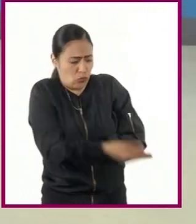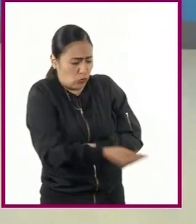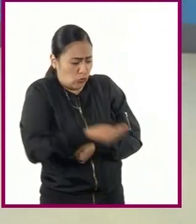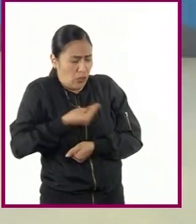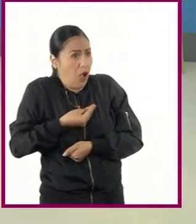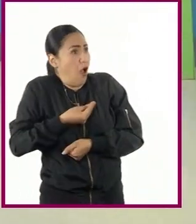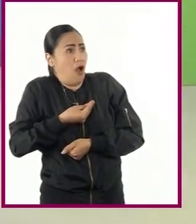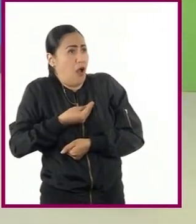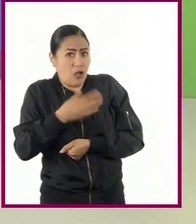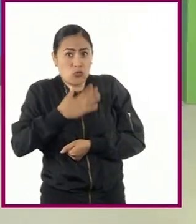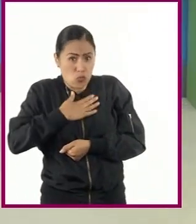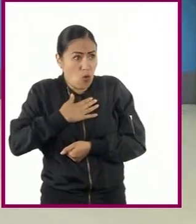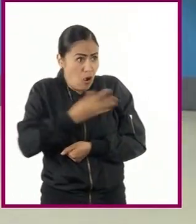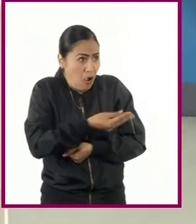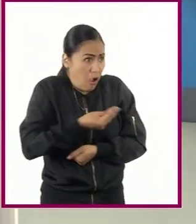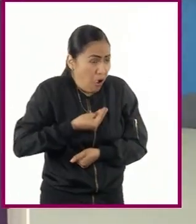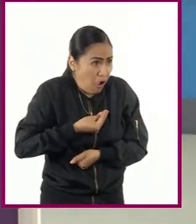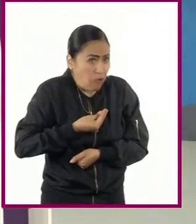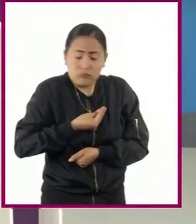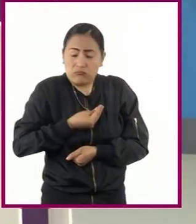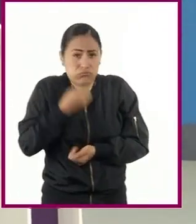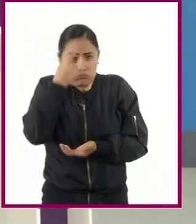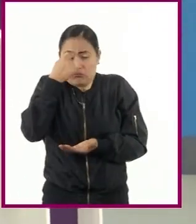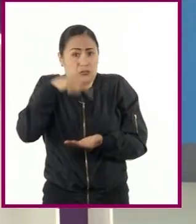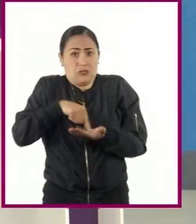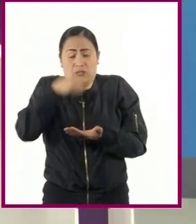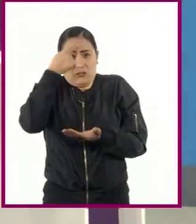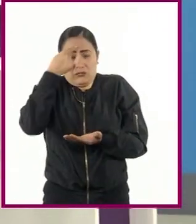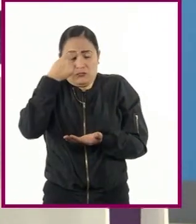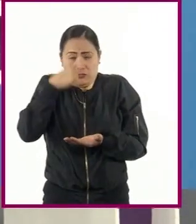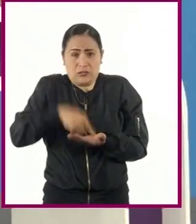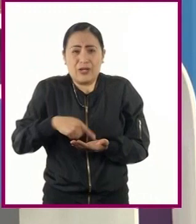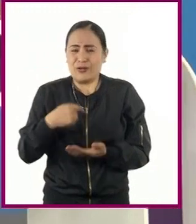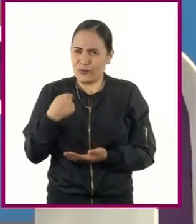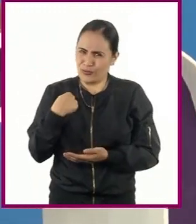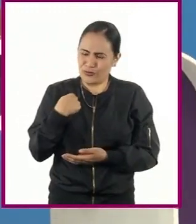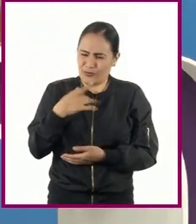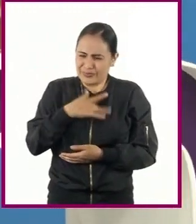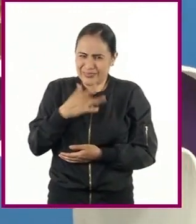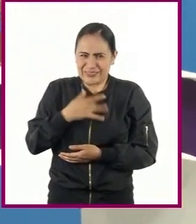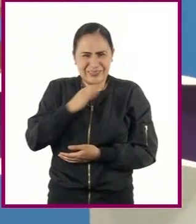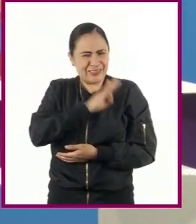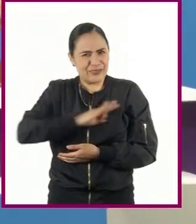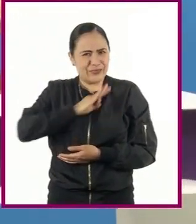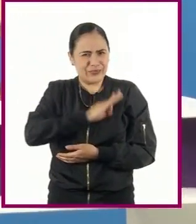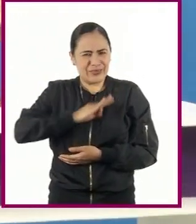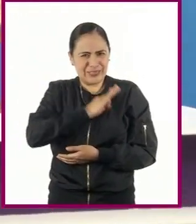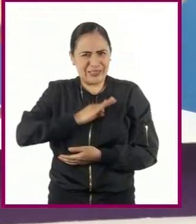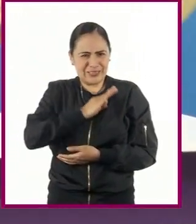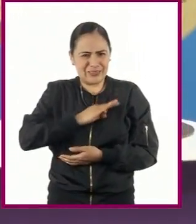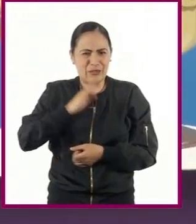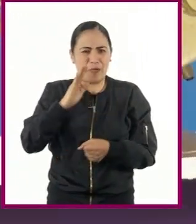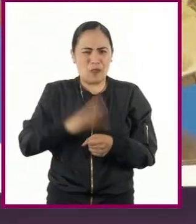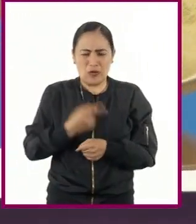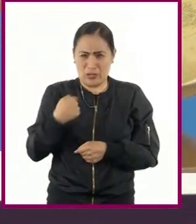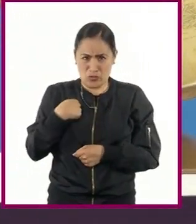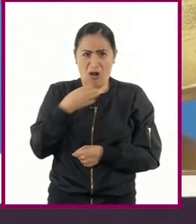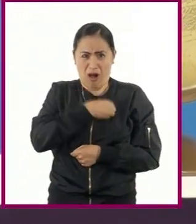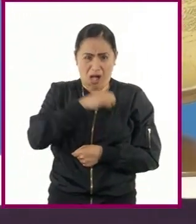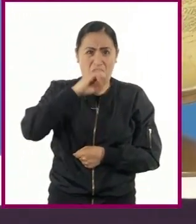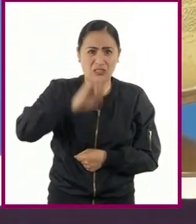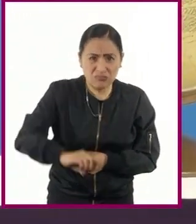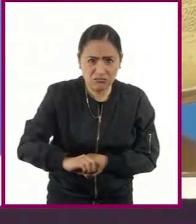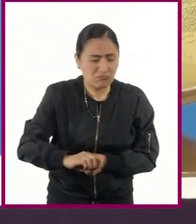lo creía. No se lo creía. Yo estaba feliz porque no era capaz de odiar.